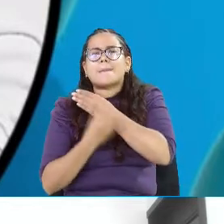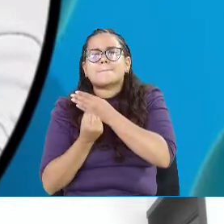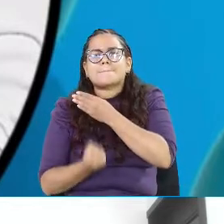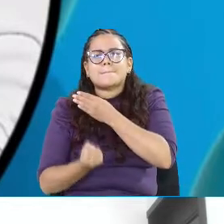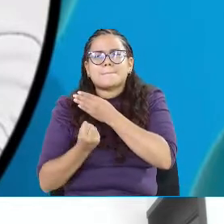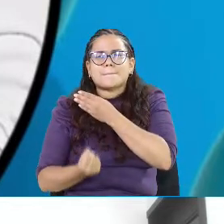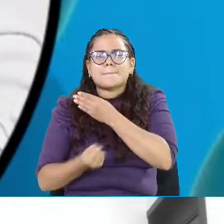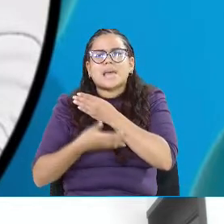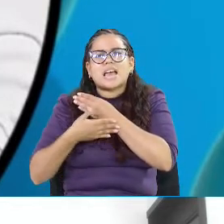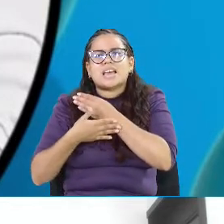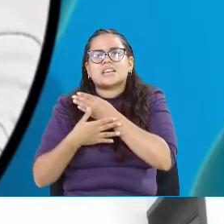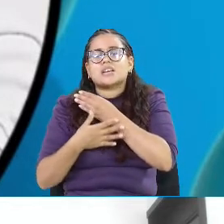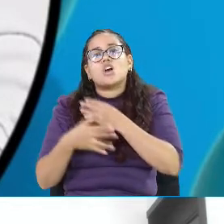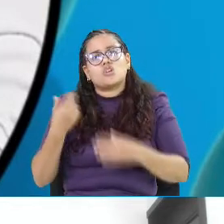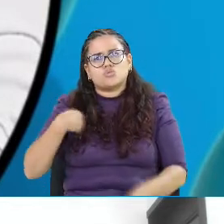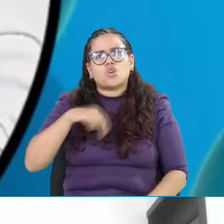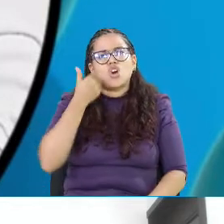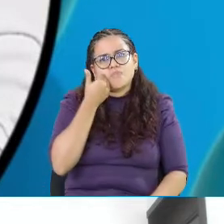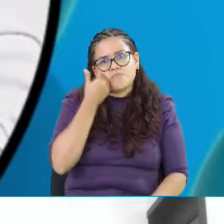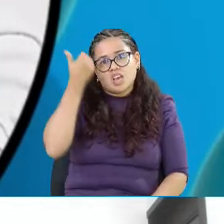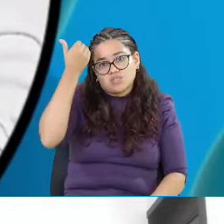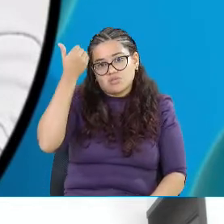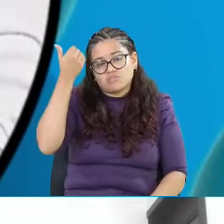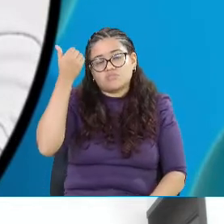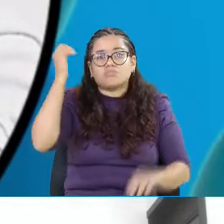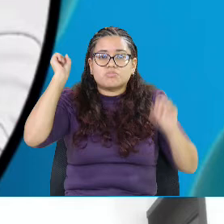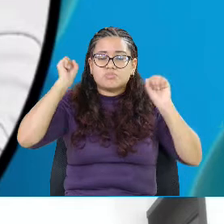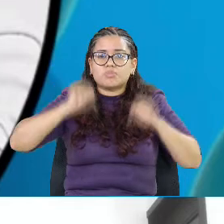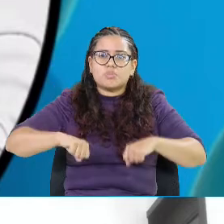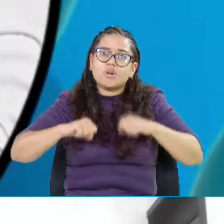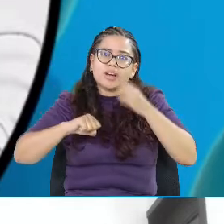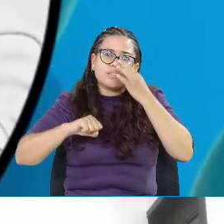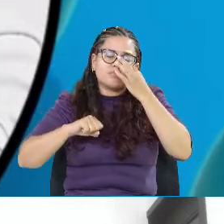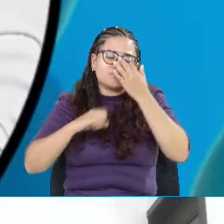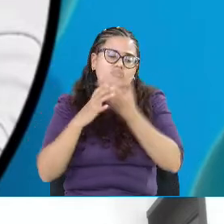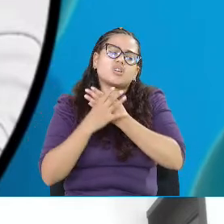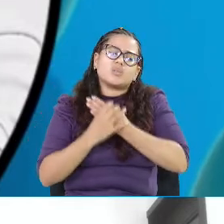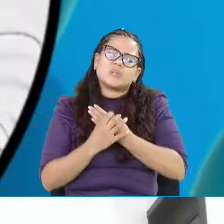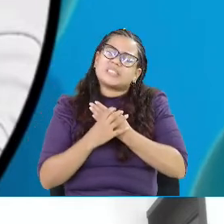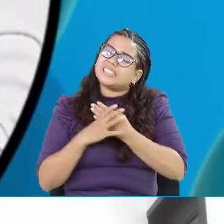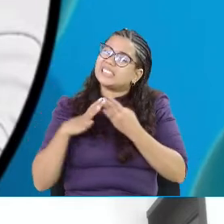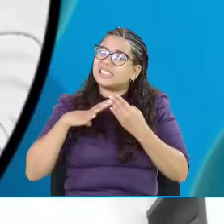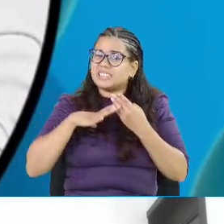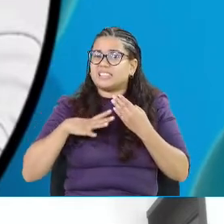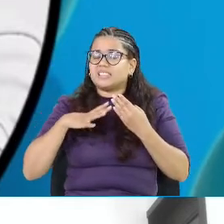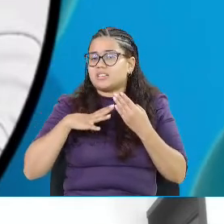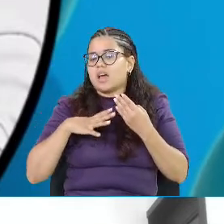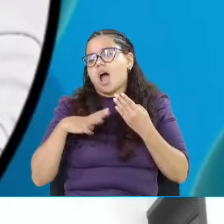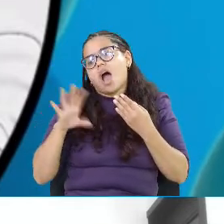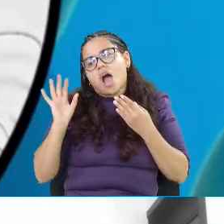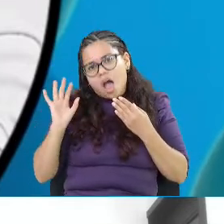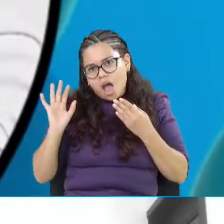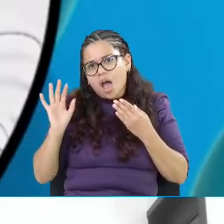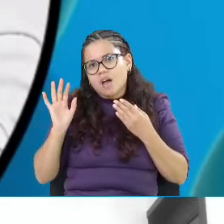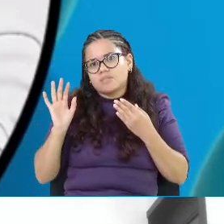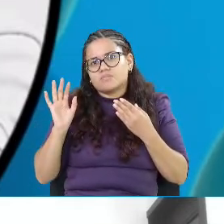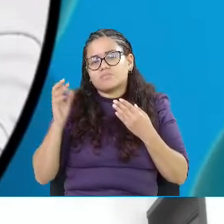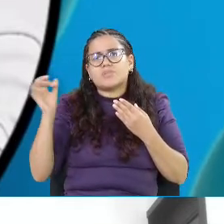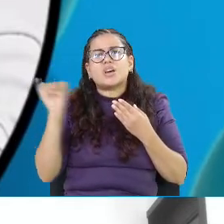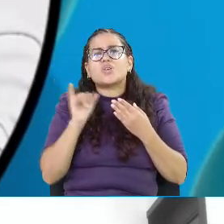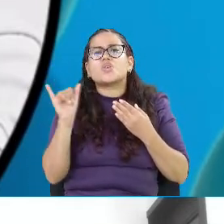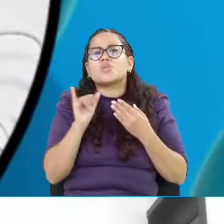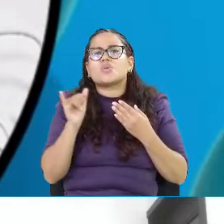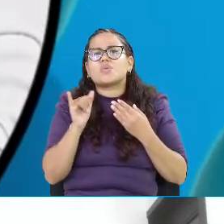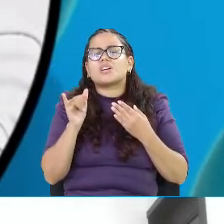pronto nosotros como adultos, el yeso puede ser un peso incómodo, pero no es un peso que nos vaya a